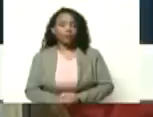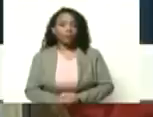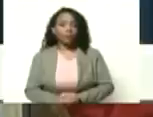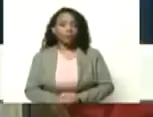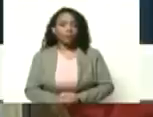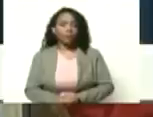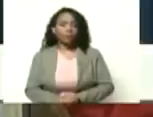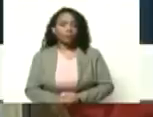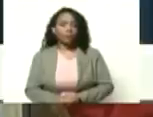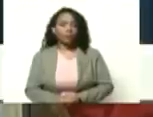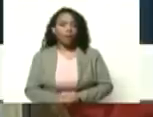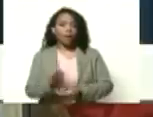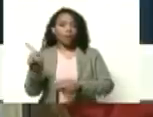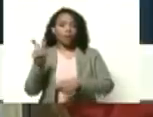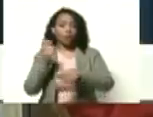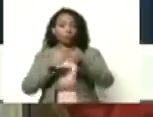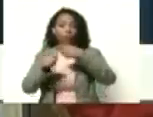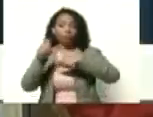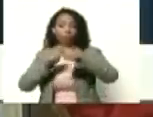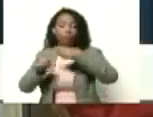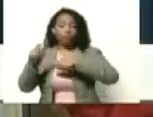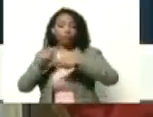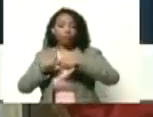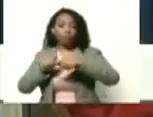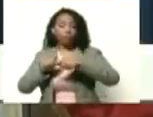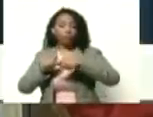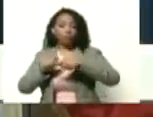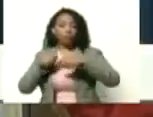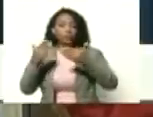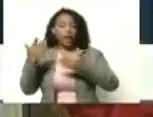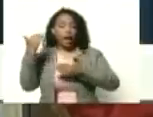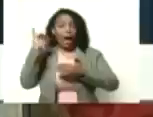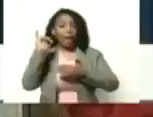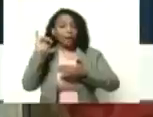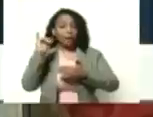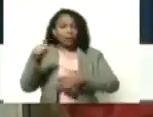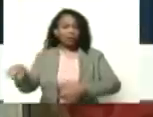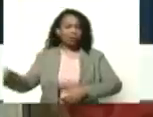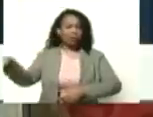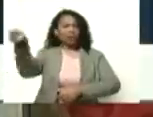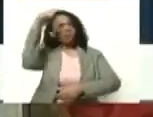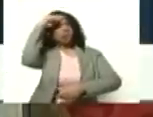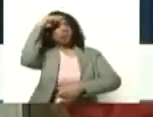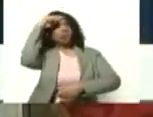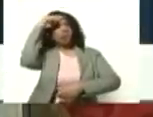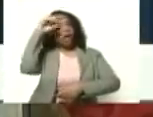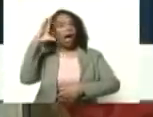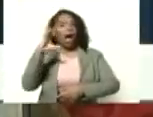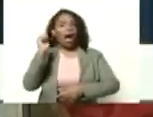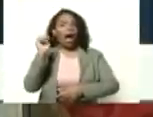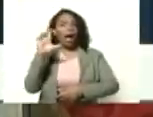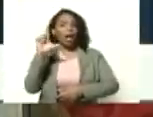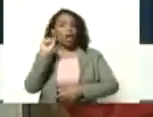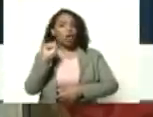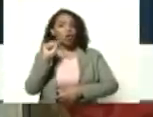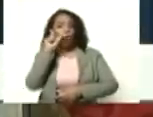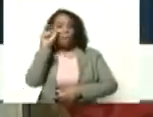de todos estos negociados que tenían hartos según ella a carlos land